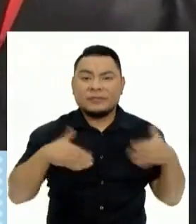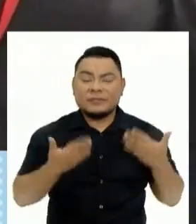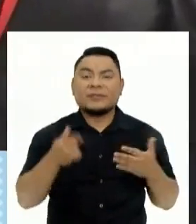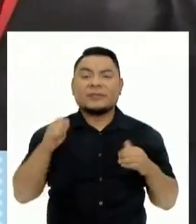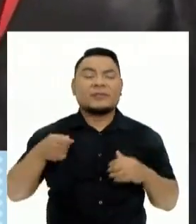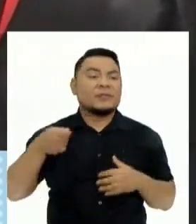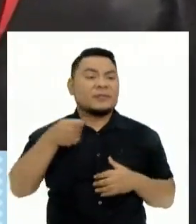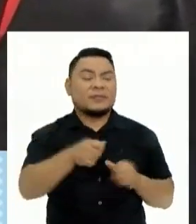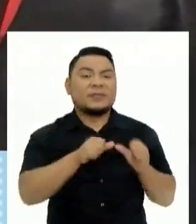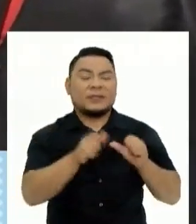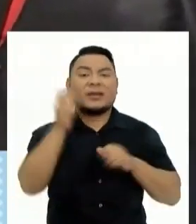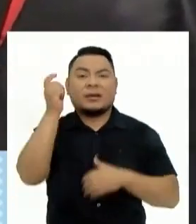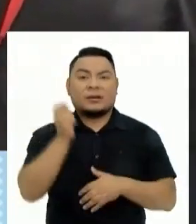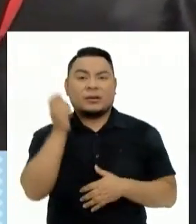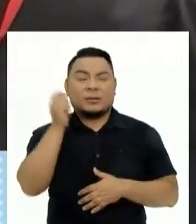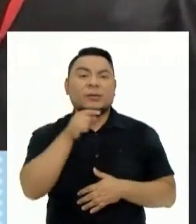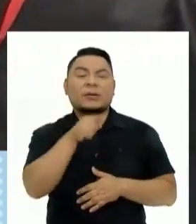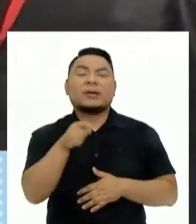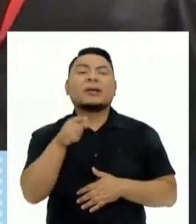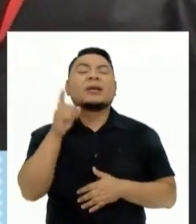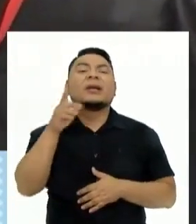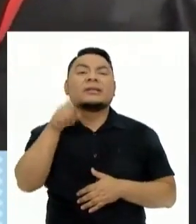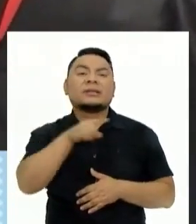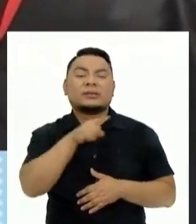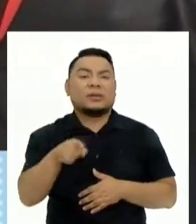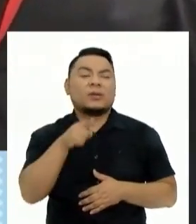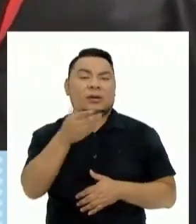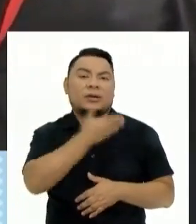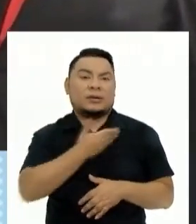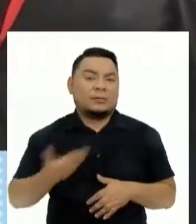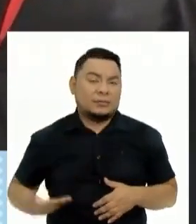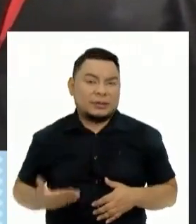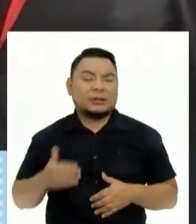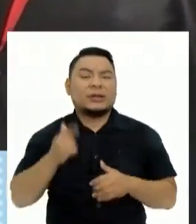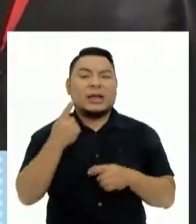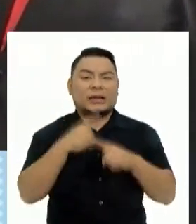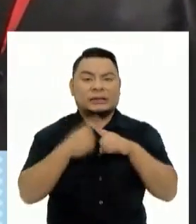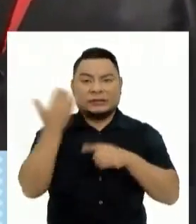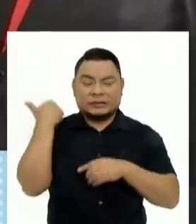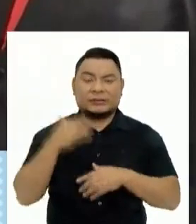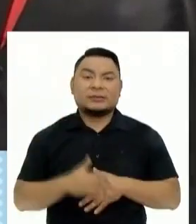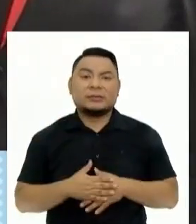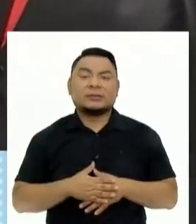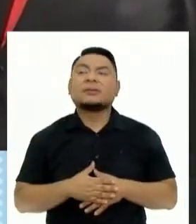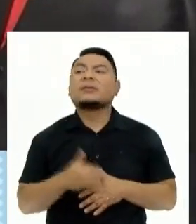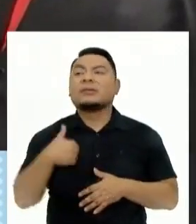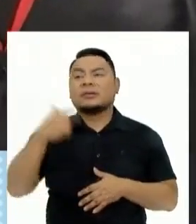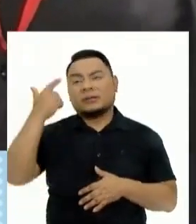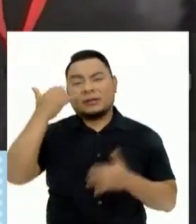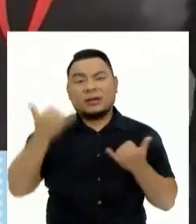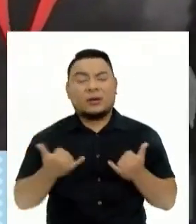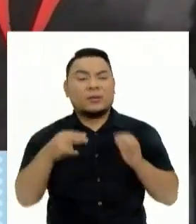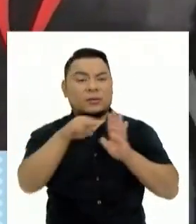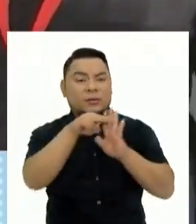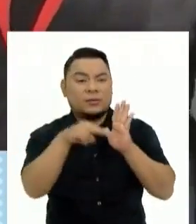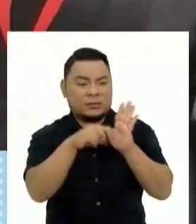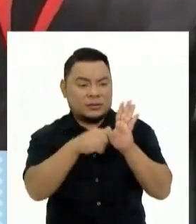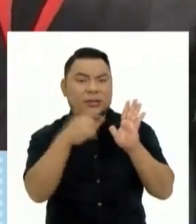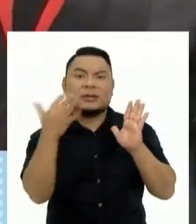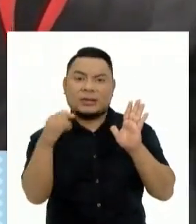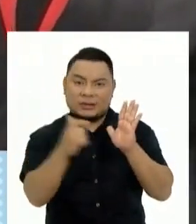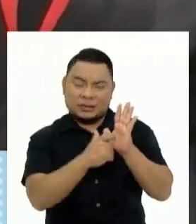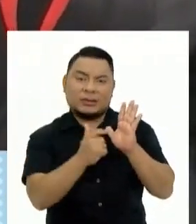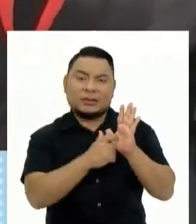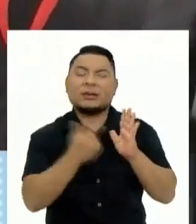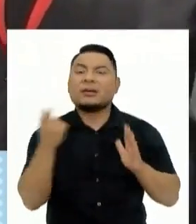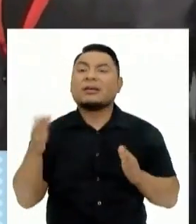o no una pensión a un jefe de Estado? Entonces nos parecía que tal como está formulada la norma, en lugar